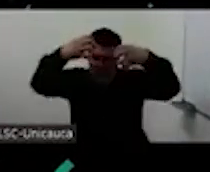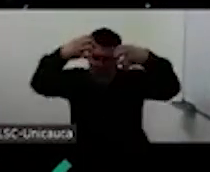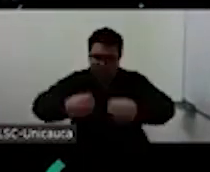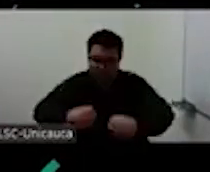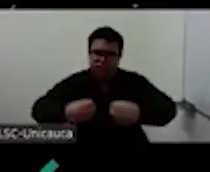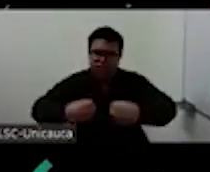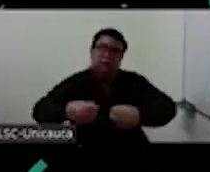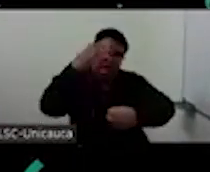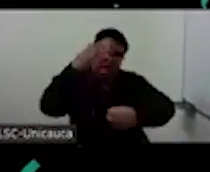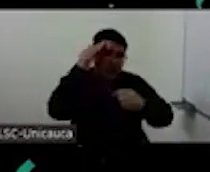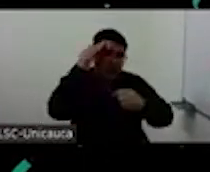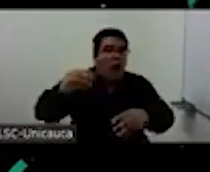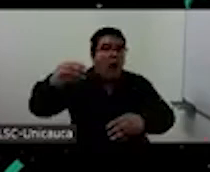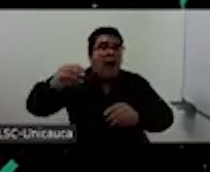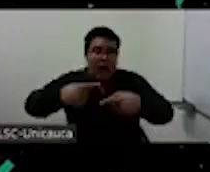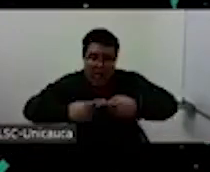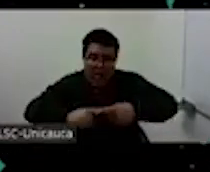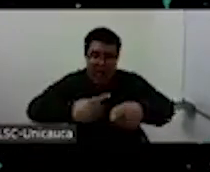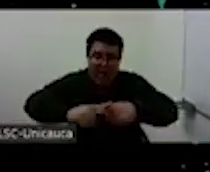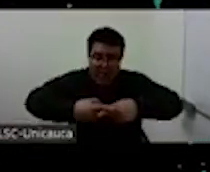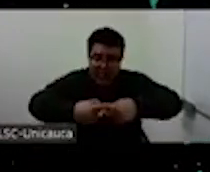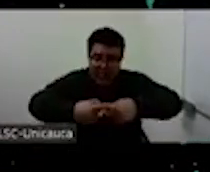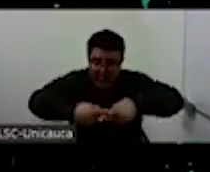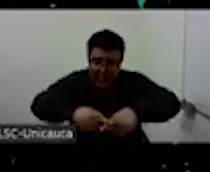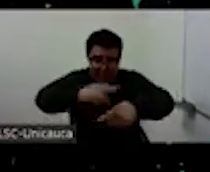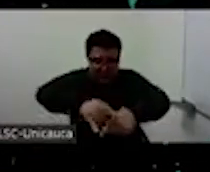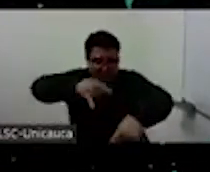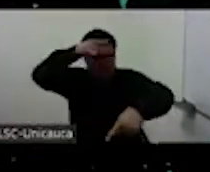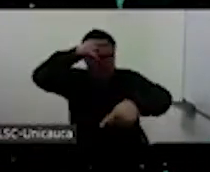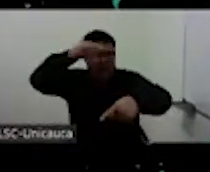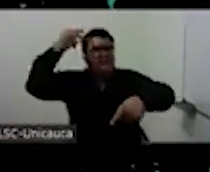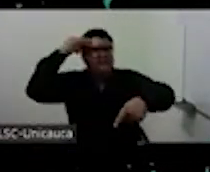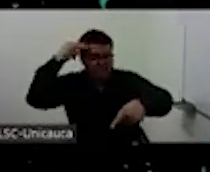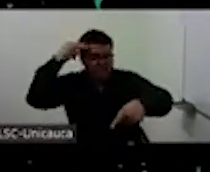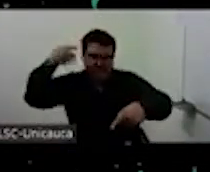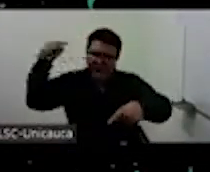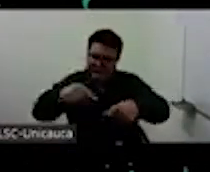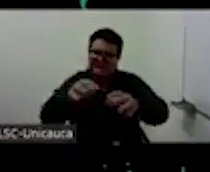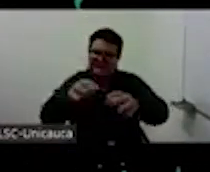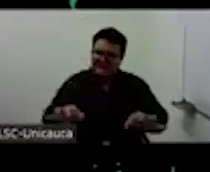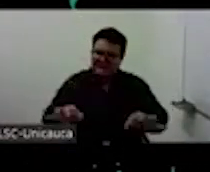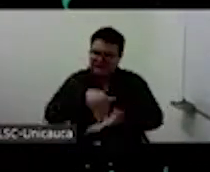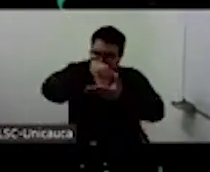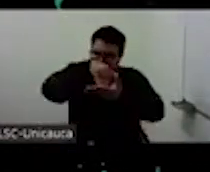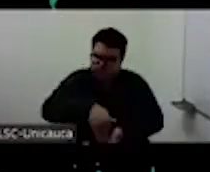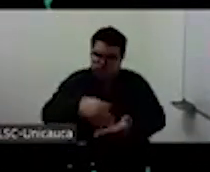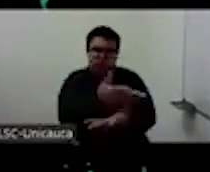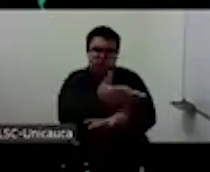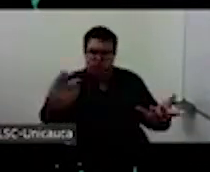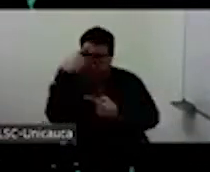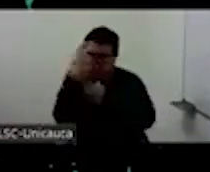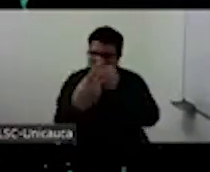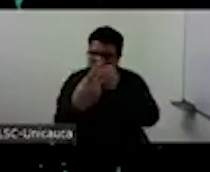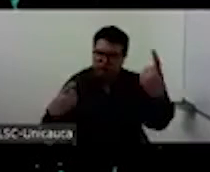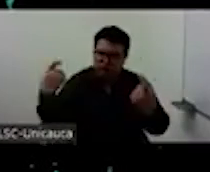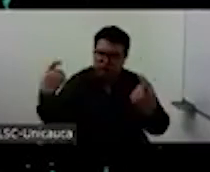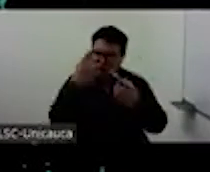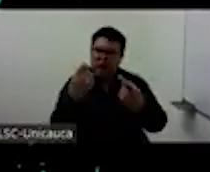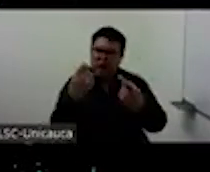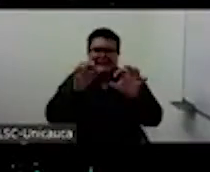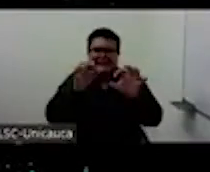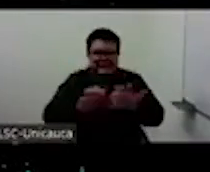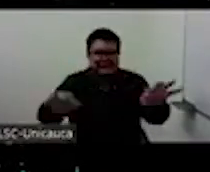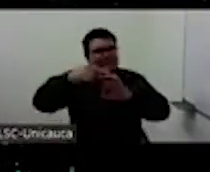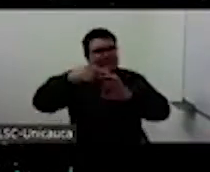del tejido se genera, digamos, un aporte hacia la reconfiguración y recrea un pensamiento